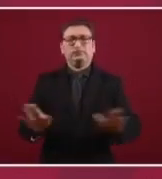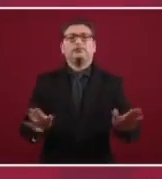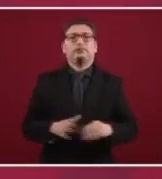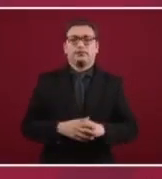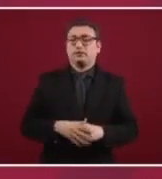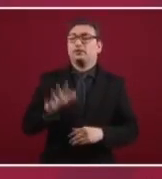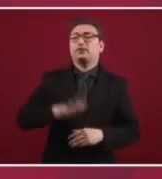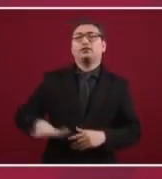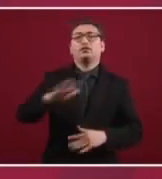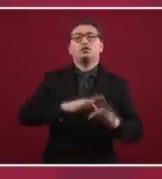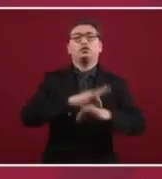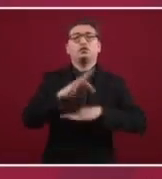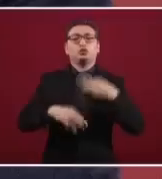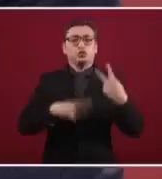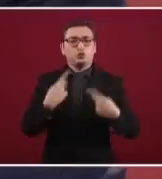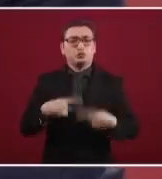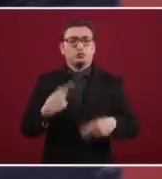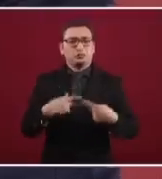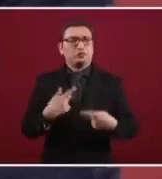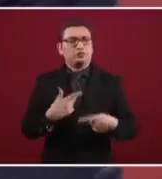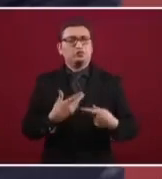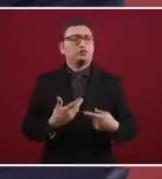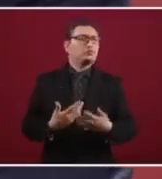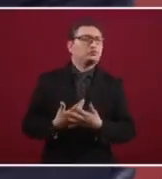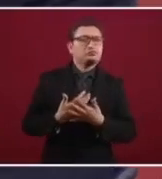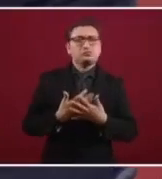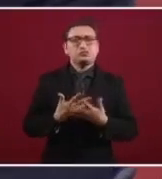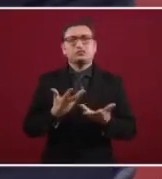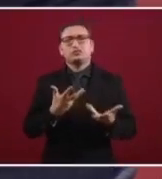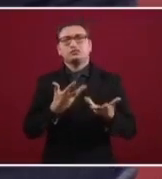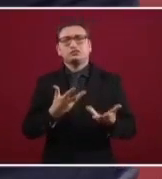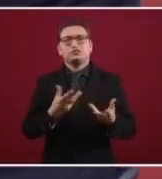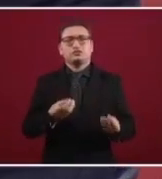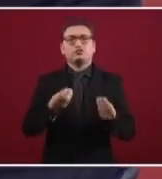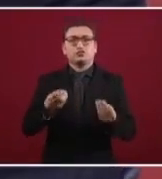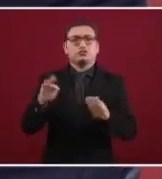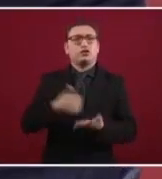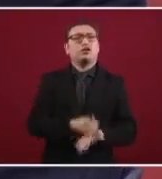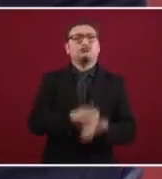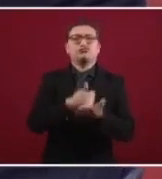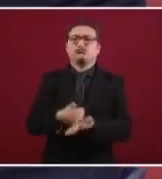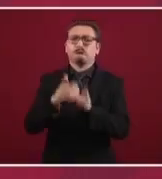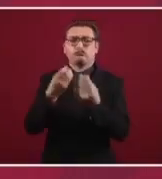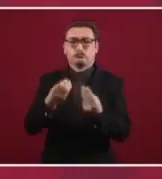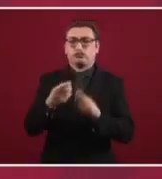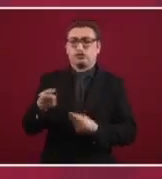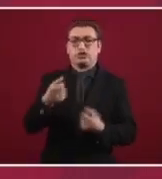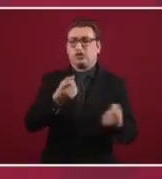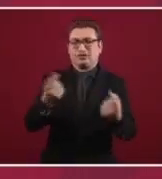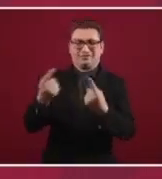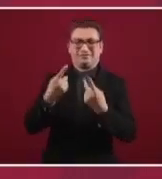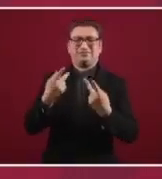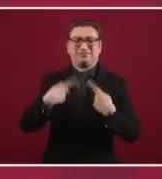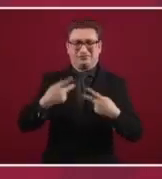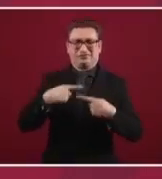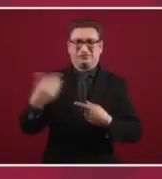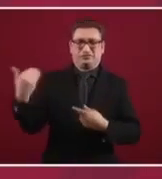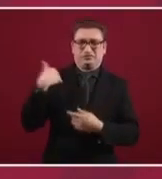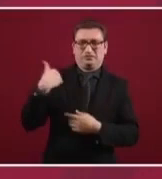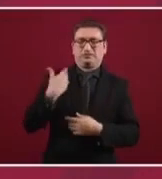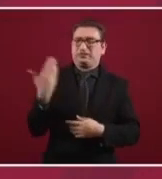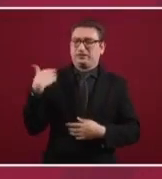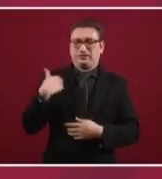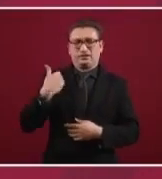Afortunadamente la gente está ayudando mucho, mucho. A mí me dicen, me acaban de